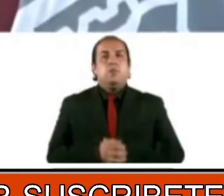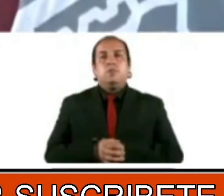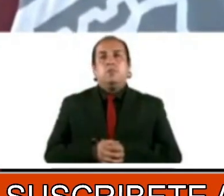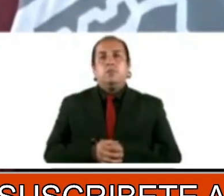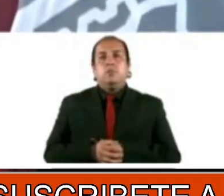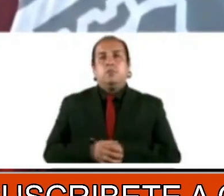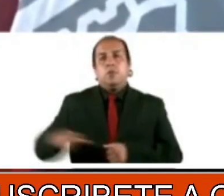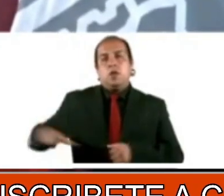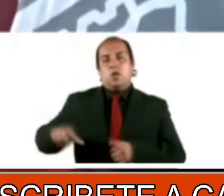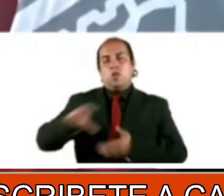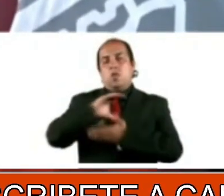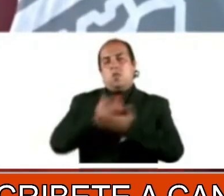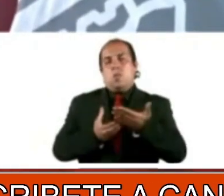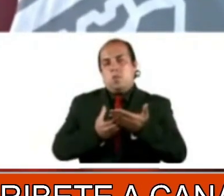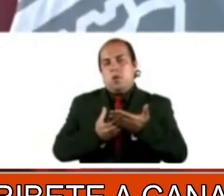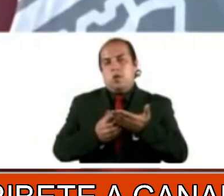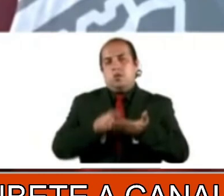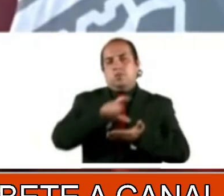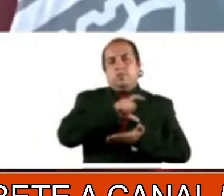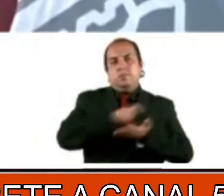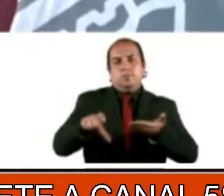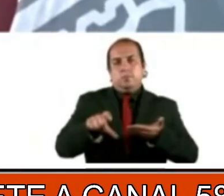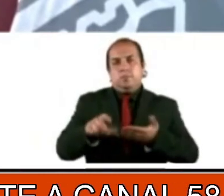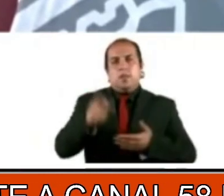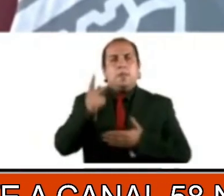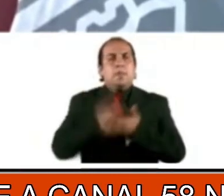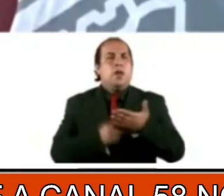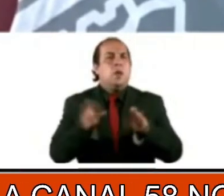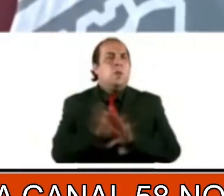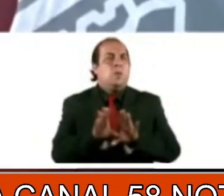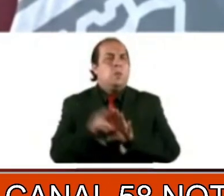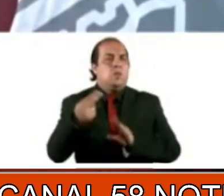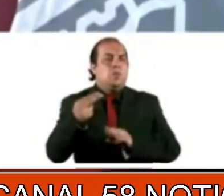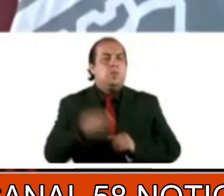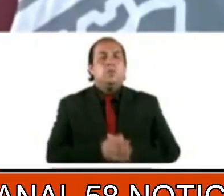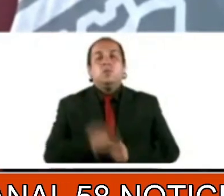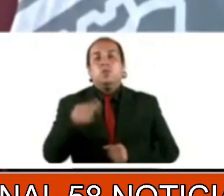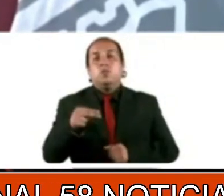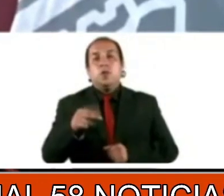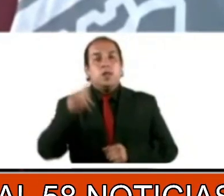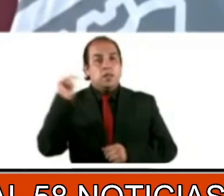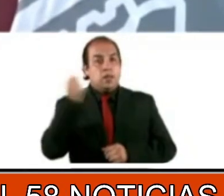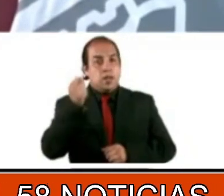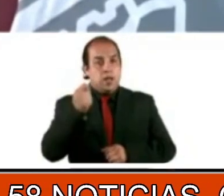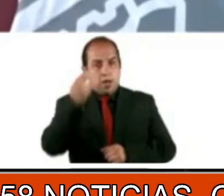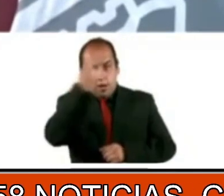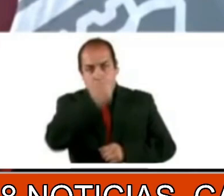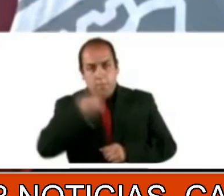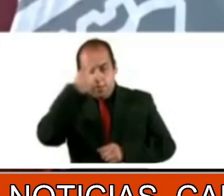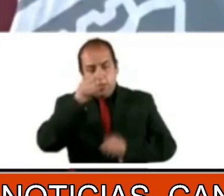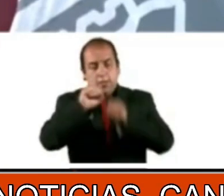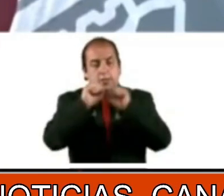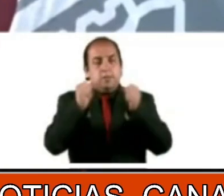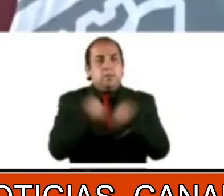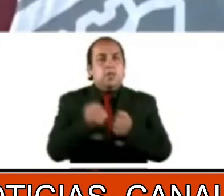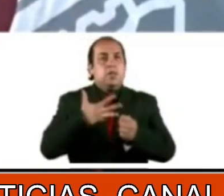través de un contrato, que la metodología se llama Técnica de Análisis Sistemático de Causas basado en barreras,